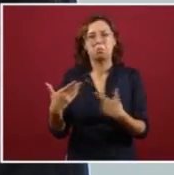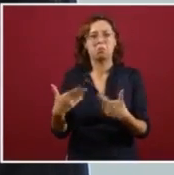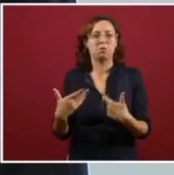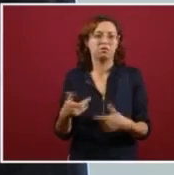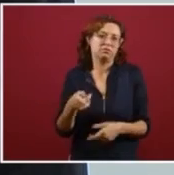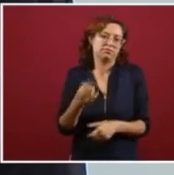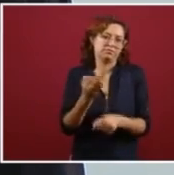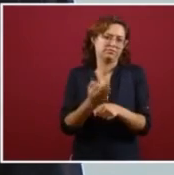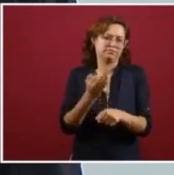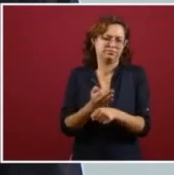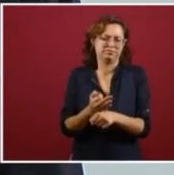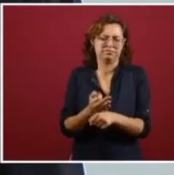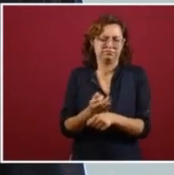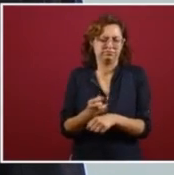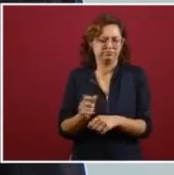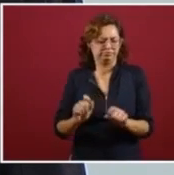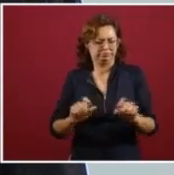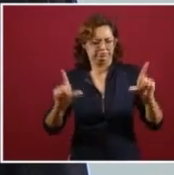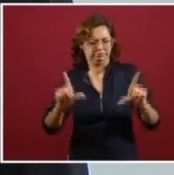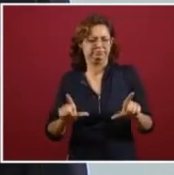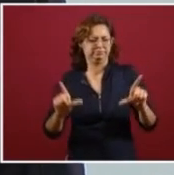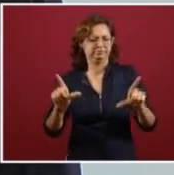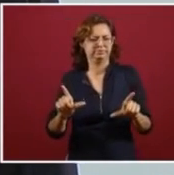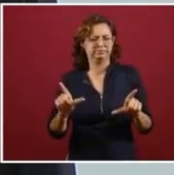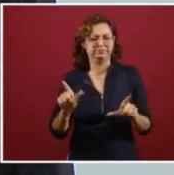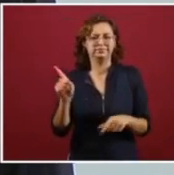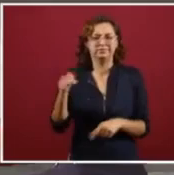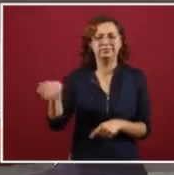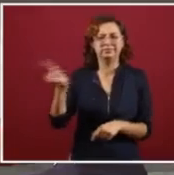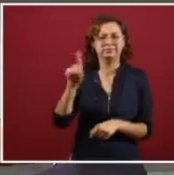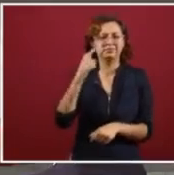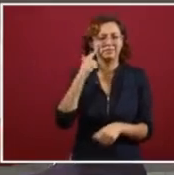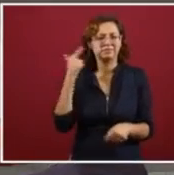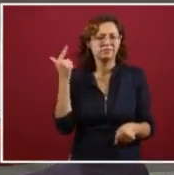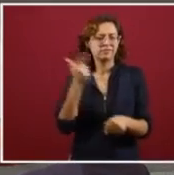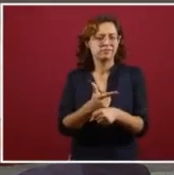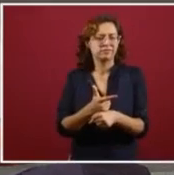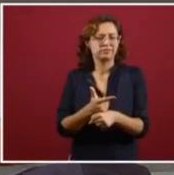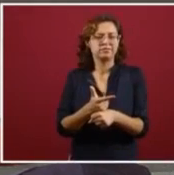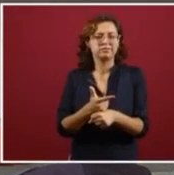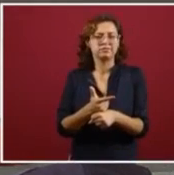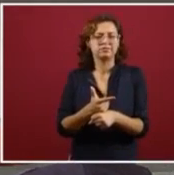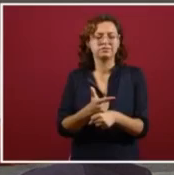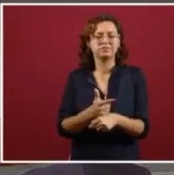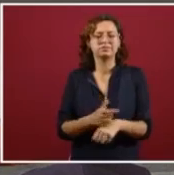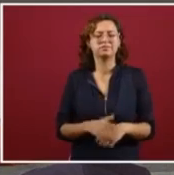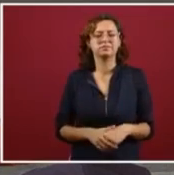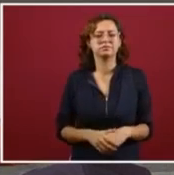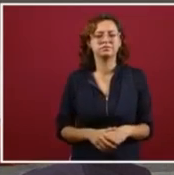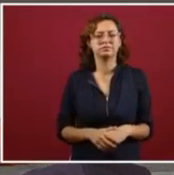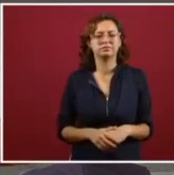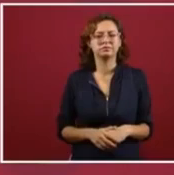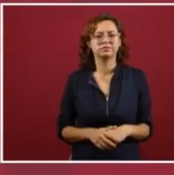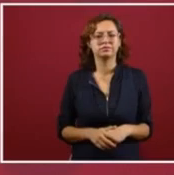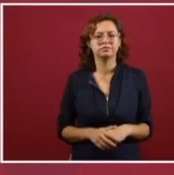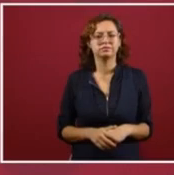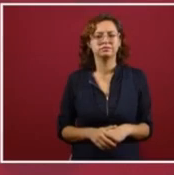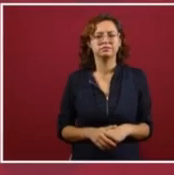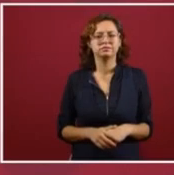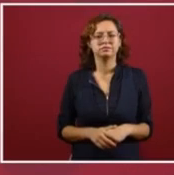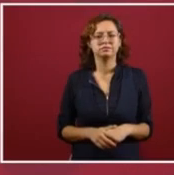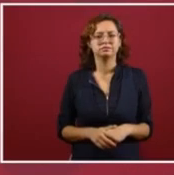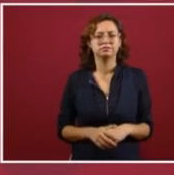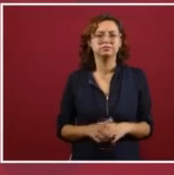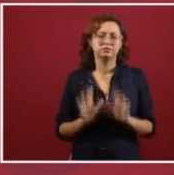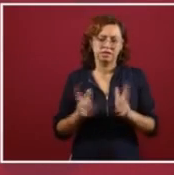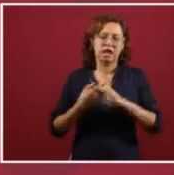la conferencia mañanera, el presidente de México, Andrés Manuel López Obrador, aclaró que ni él ni su esposa son empresarios. Dijo que